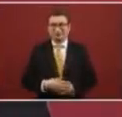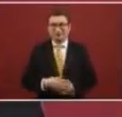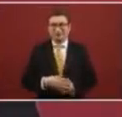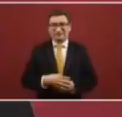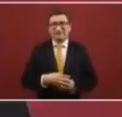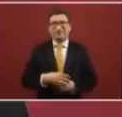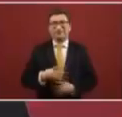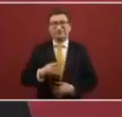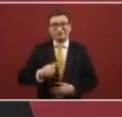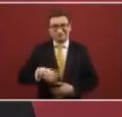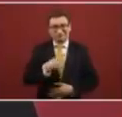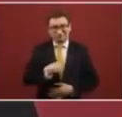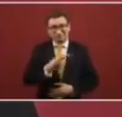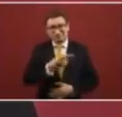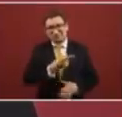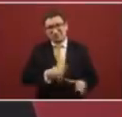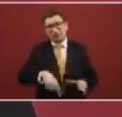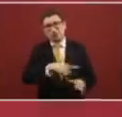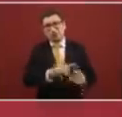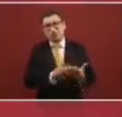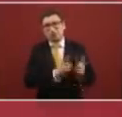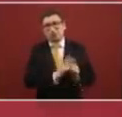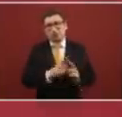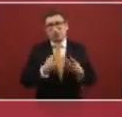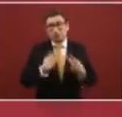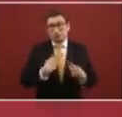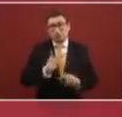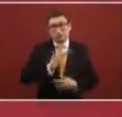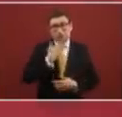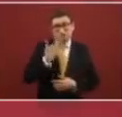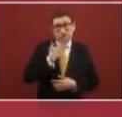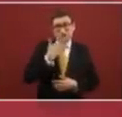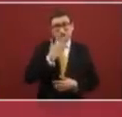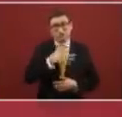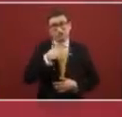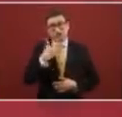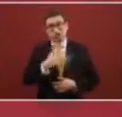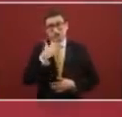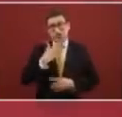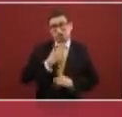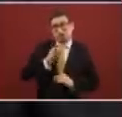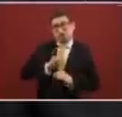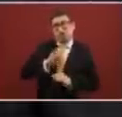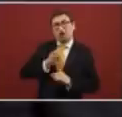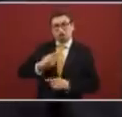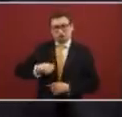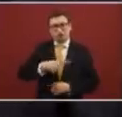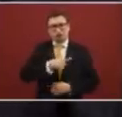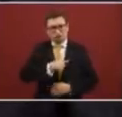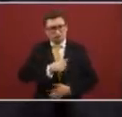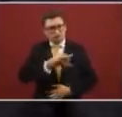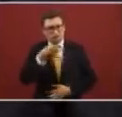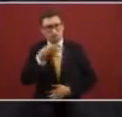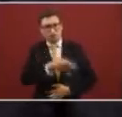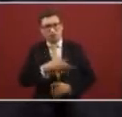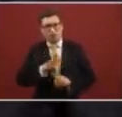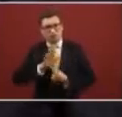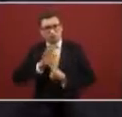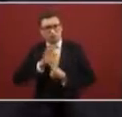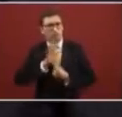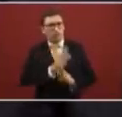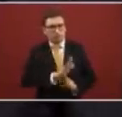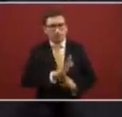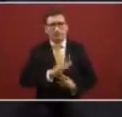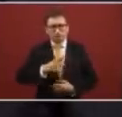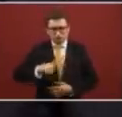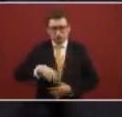ganar a los tecnócratas, conservadores, corruptos. Les vamos a demostrar de que es mejor